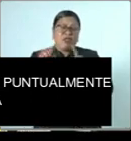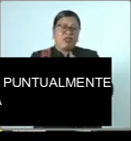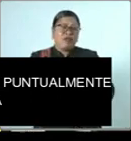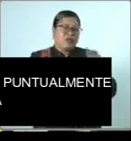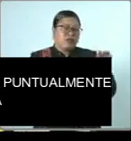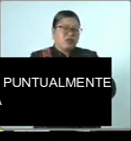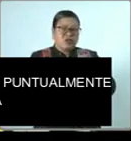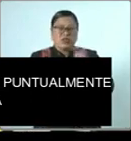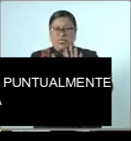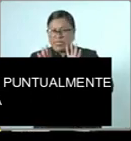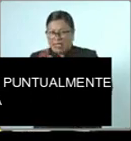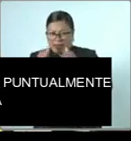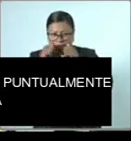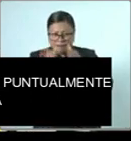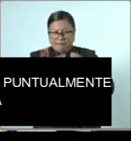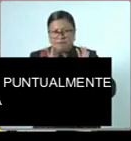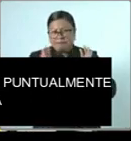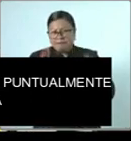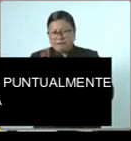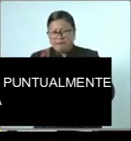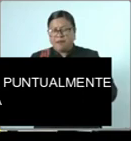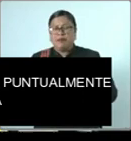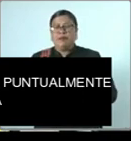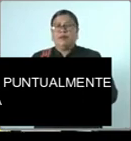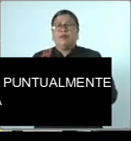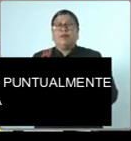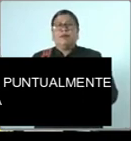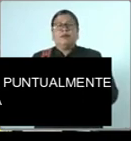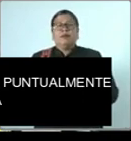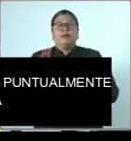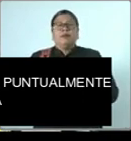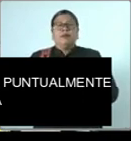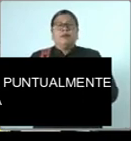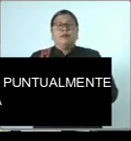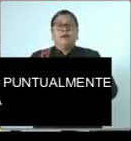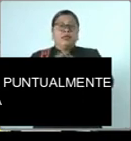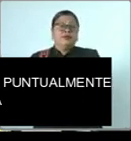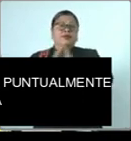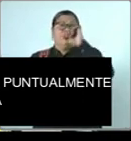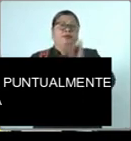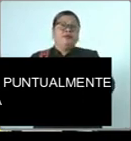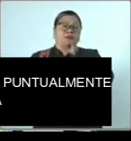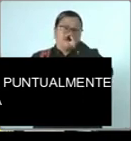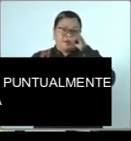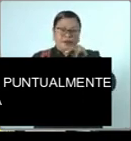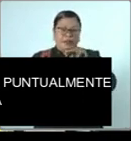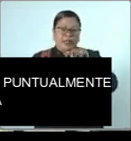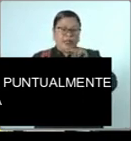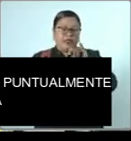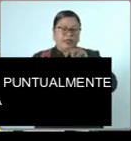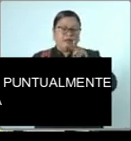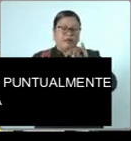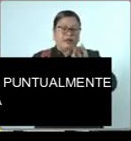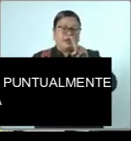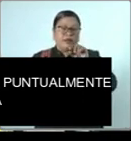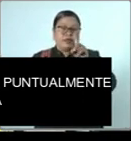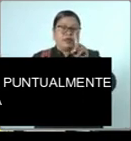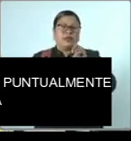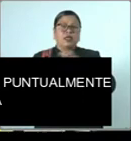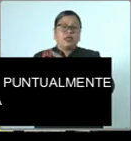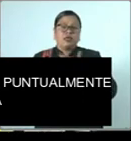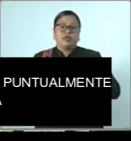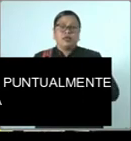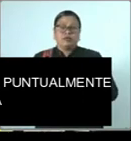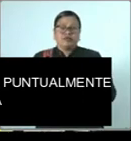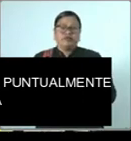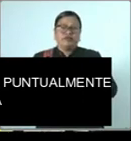que ya fueron atendidas también. La que sigue, por favor. En la Sierra Juárez, la Natividad, se desbordó el arroyo